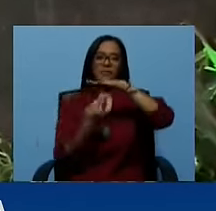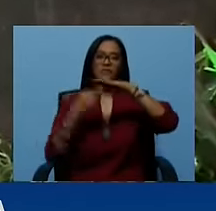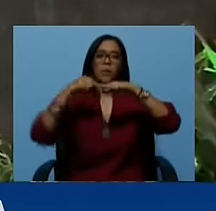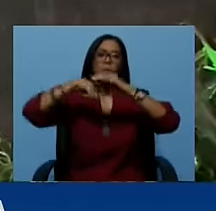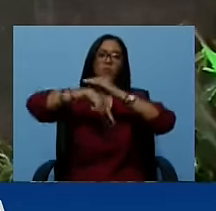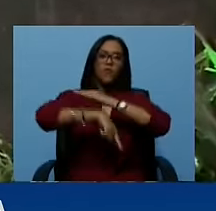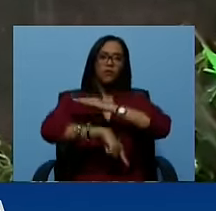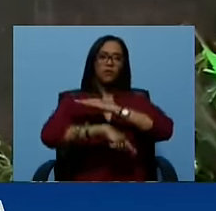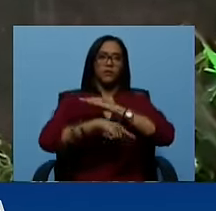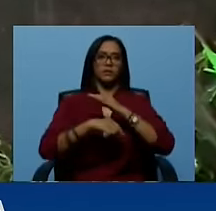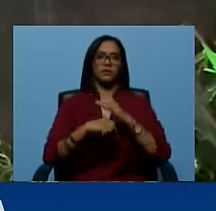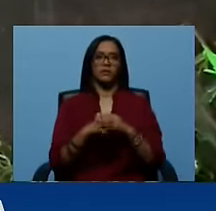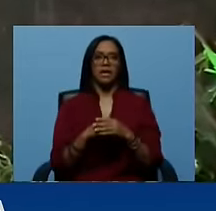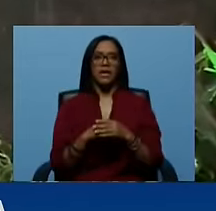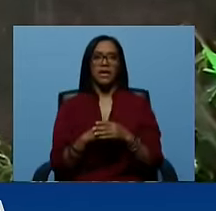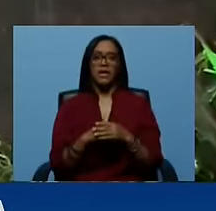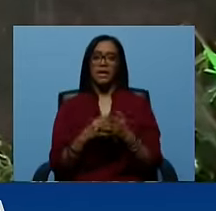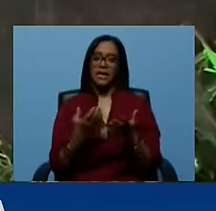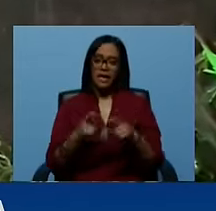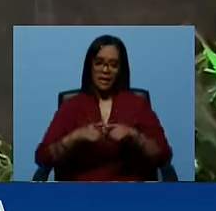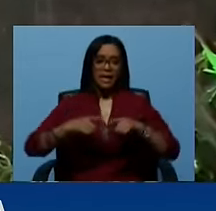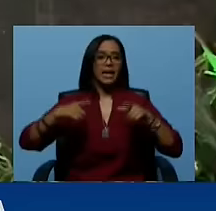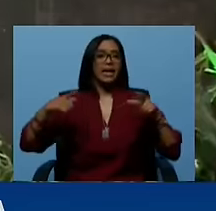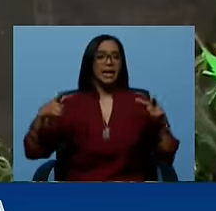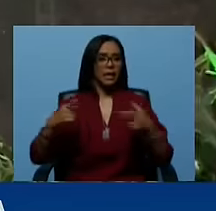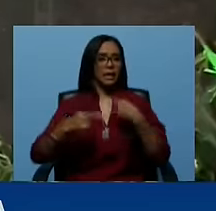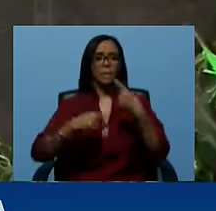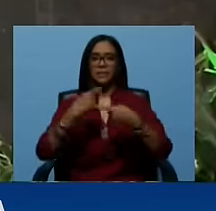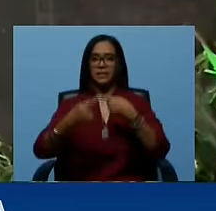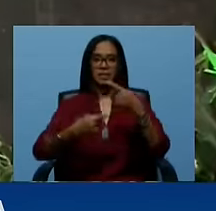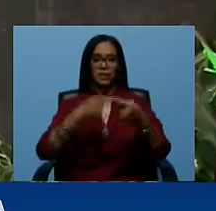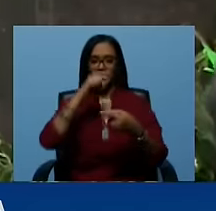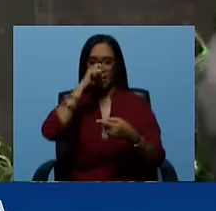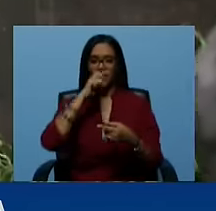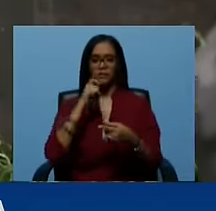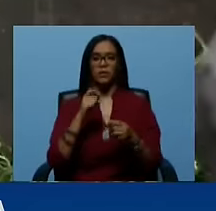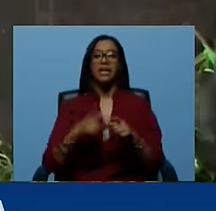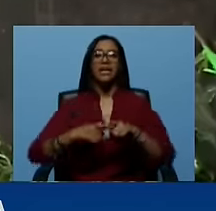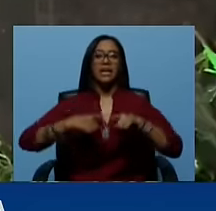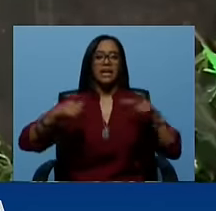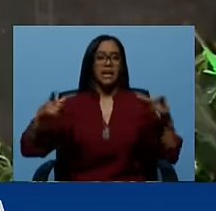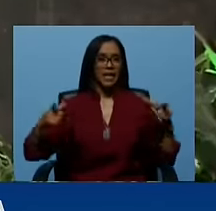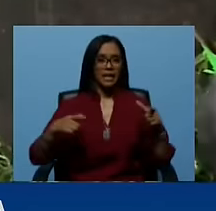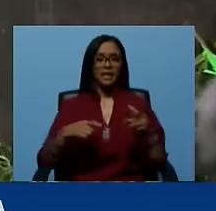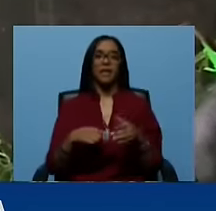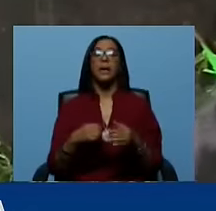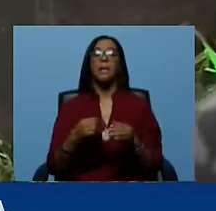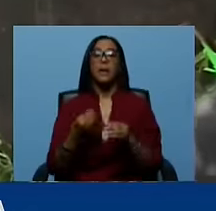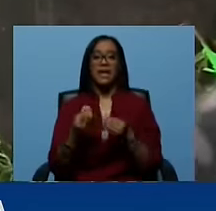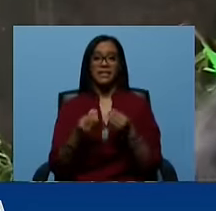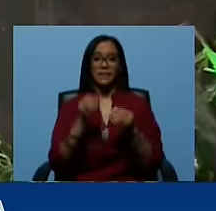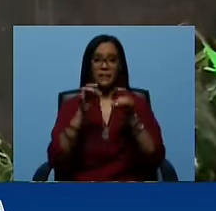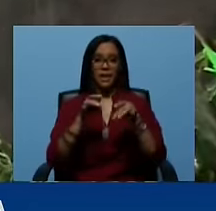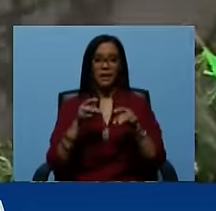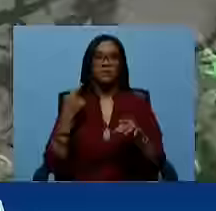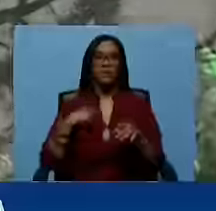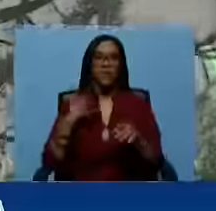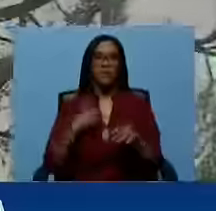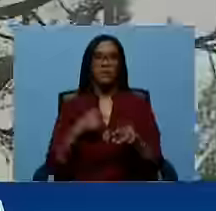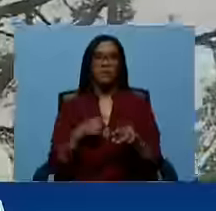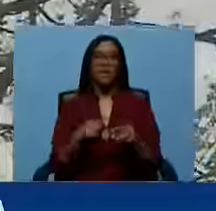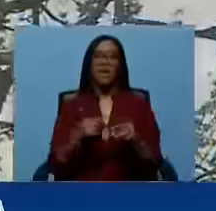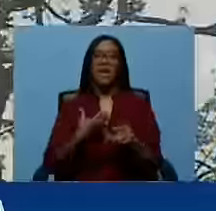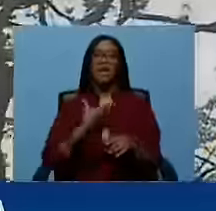que crezca al pasar de las décadas y crezca a pasar de los siglos. Y para sembrarnos, tenemos que sembrarnos